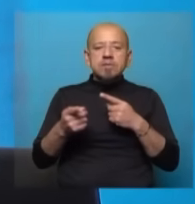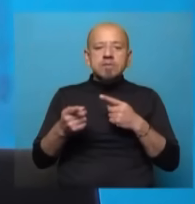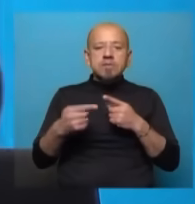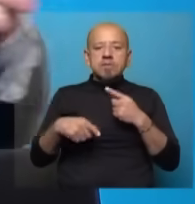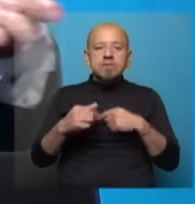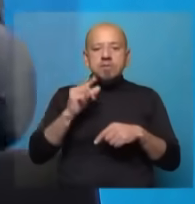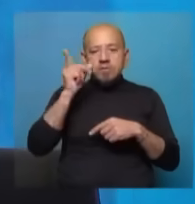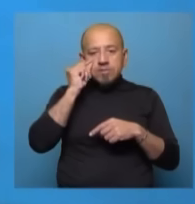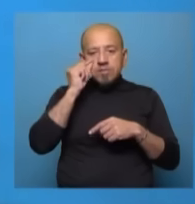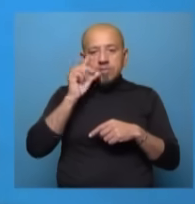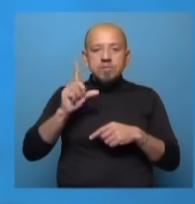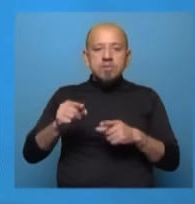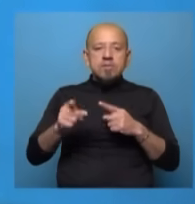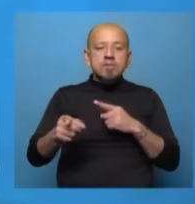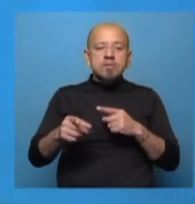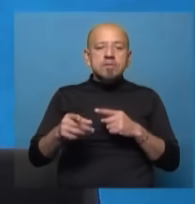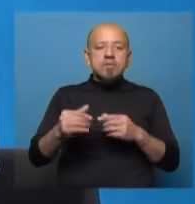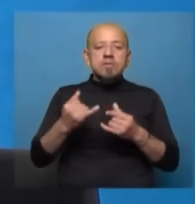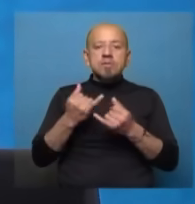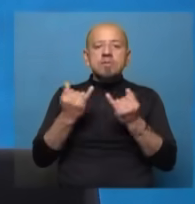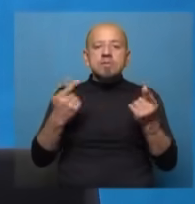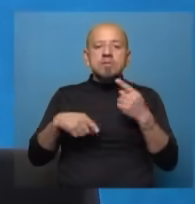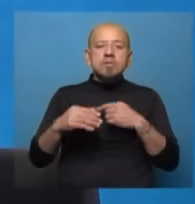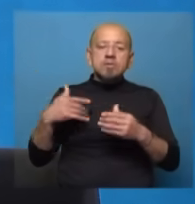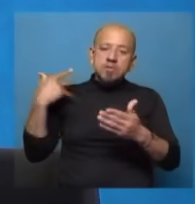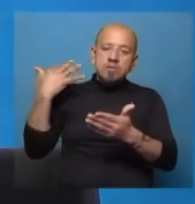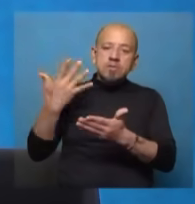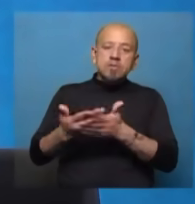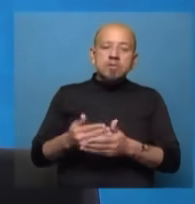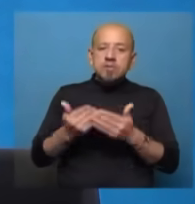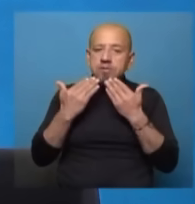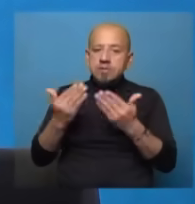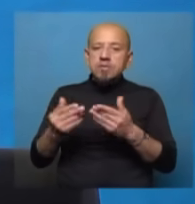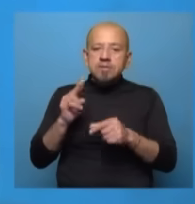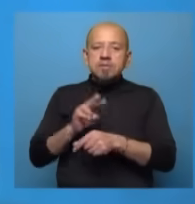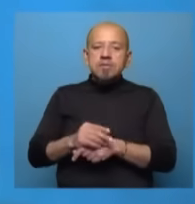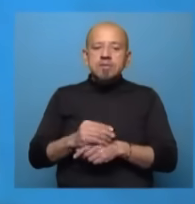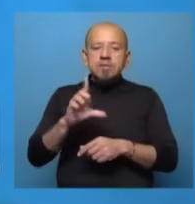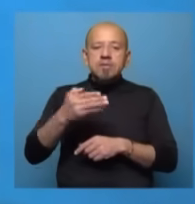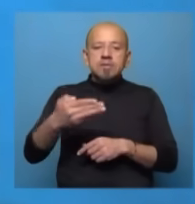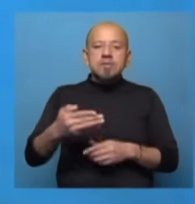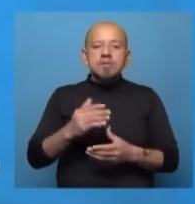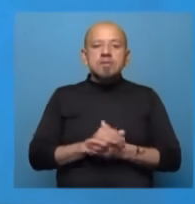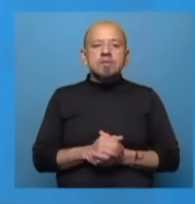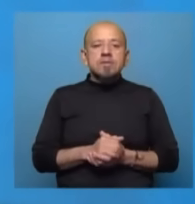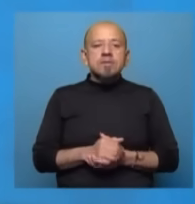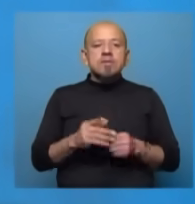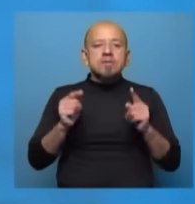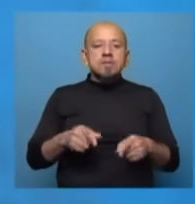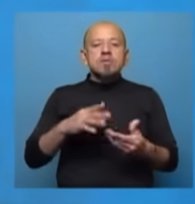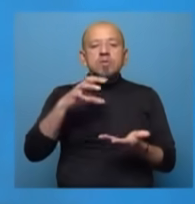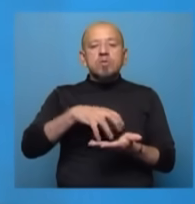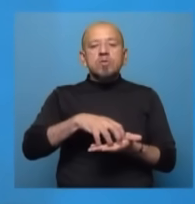dormido poco s en estos últimos días por todo esto que ha pasado te agradezco mucho la visita yo les agradezco a ustedes porque tener estos lugares